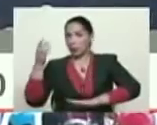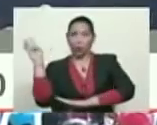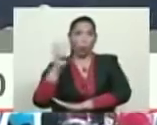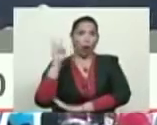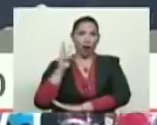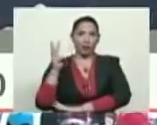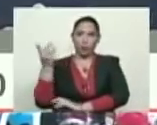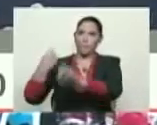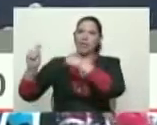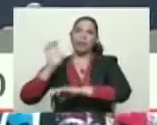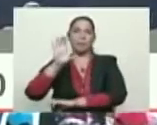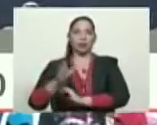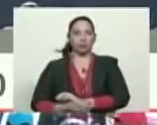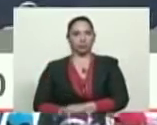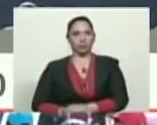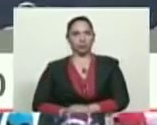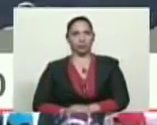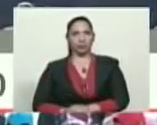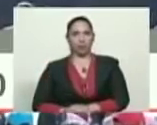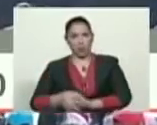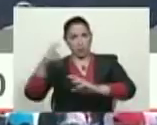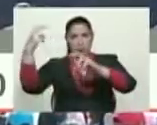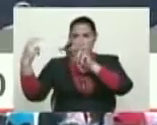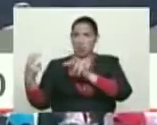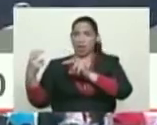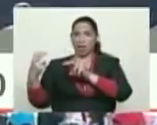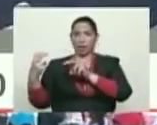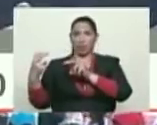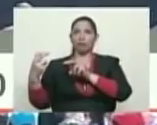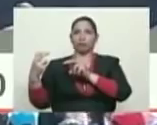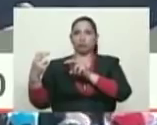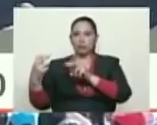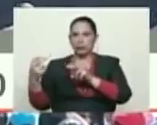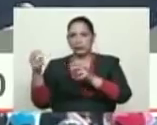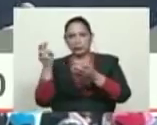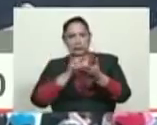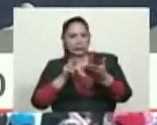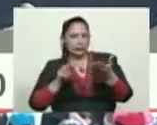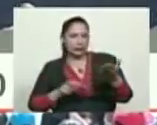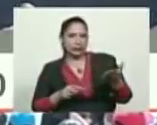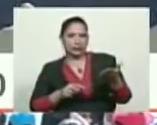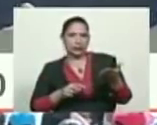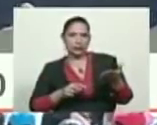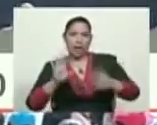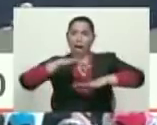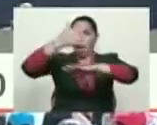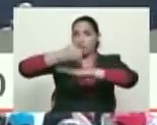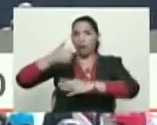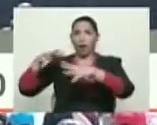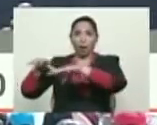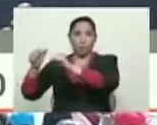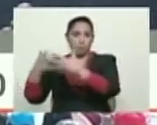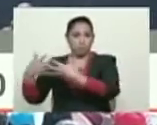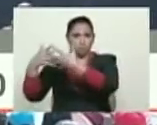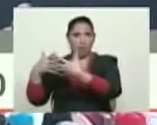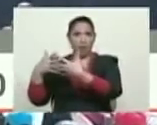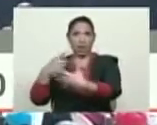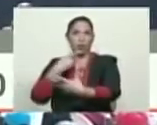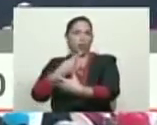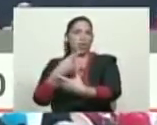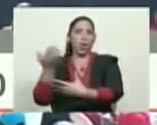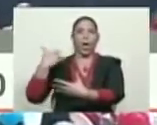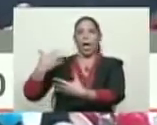vendepatria, y los sientan y les leen la cartilla, porque el jefe del imperio dijo